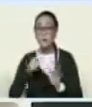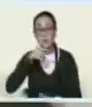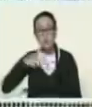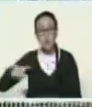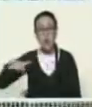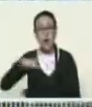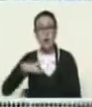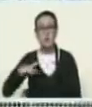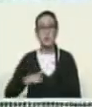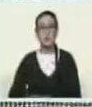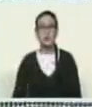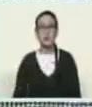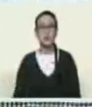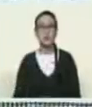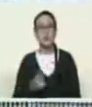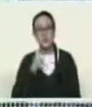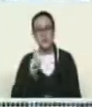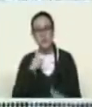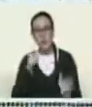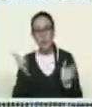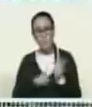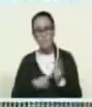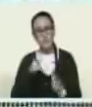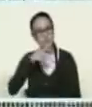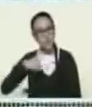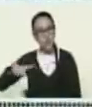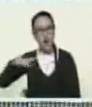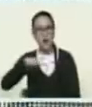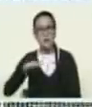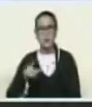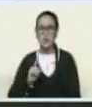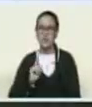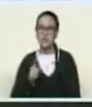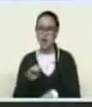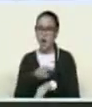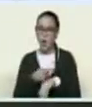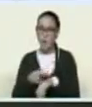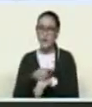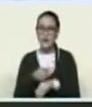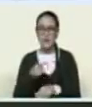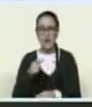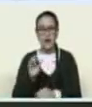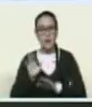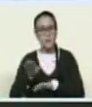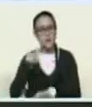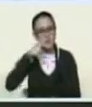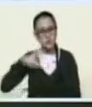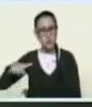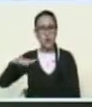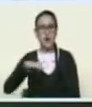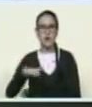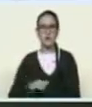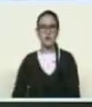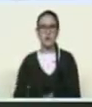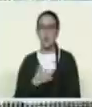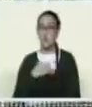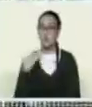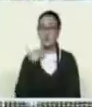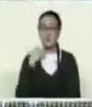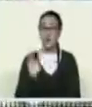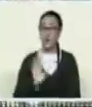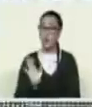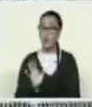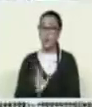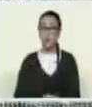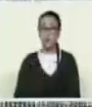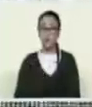hemos llegado para cumplirle al pueblo hemos llegado para gobernar para el pueblo y no podemos fallar